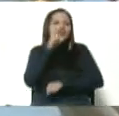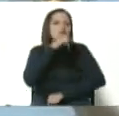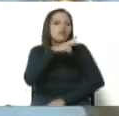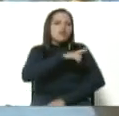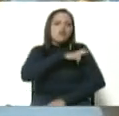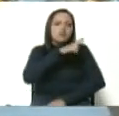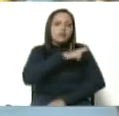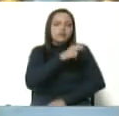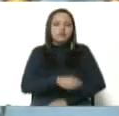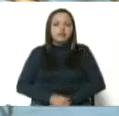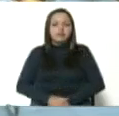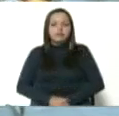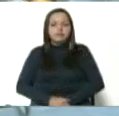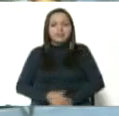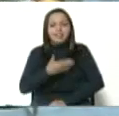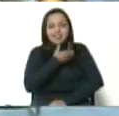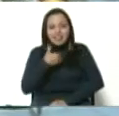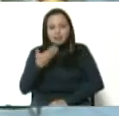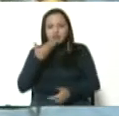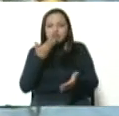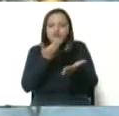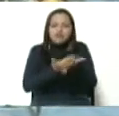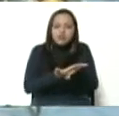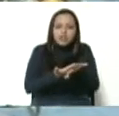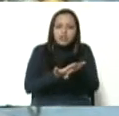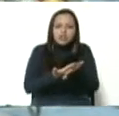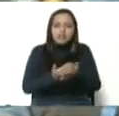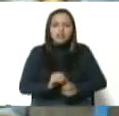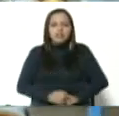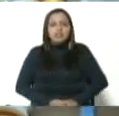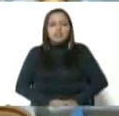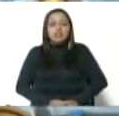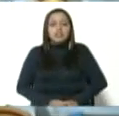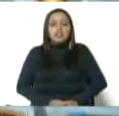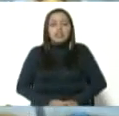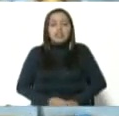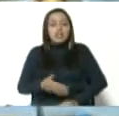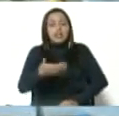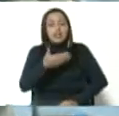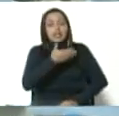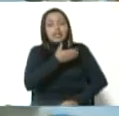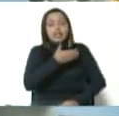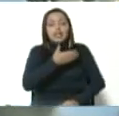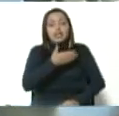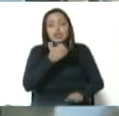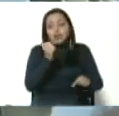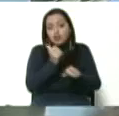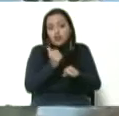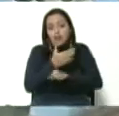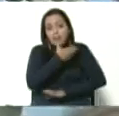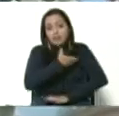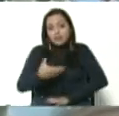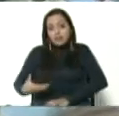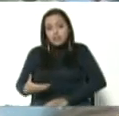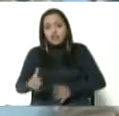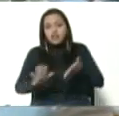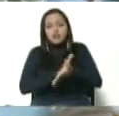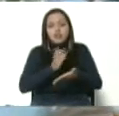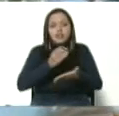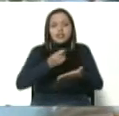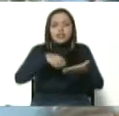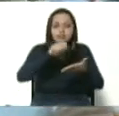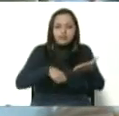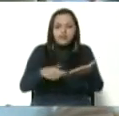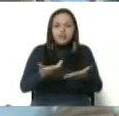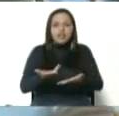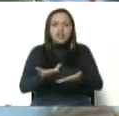Solicitamos formalmente que tanto el Poder Legislativo como el Poder Ejecutivo, lo que tiene que ver con la sumisión de la